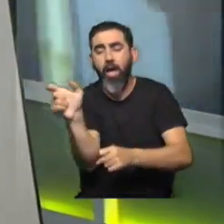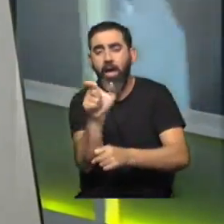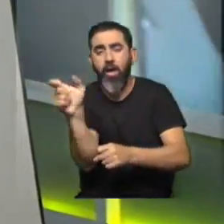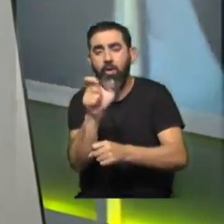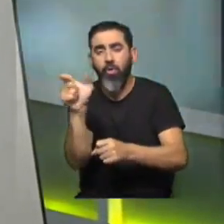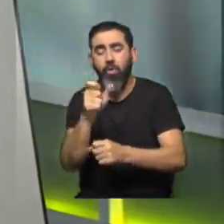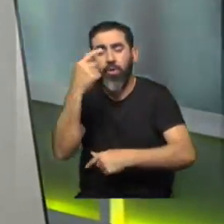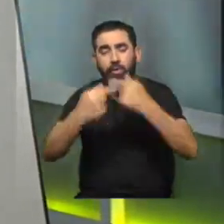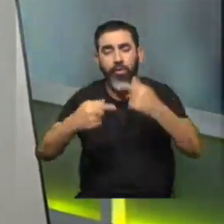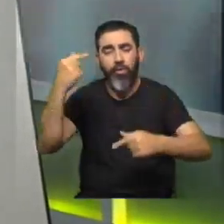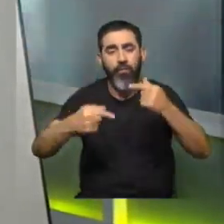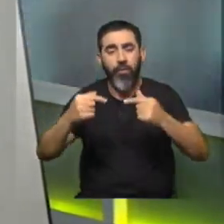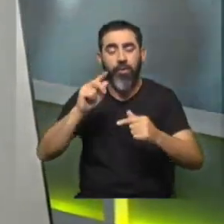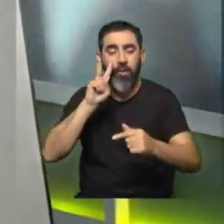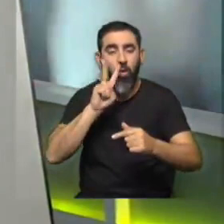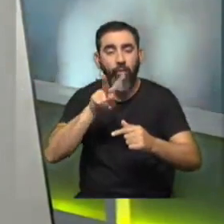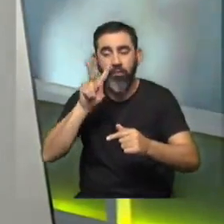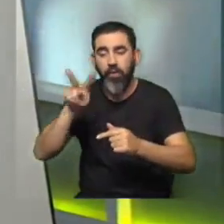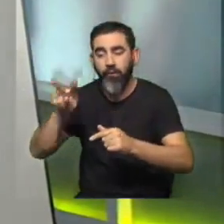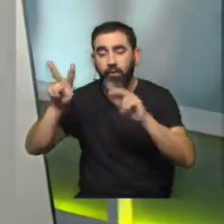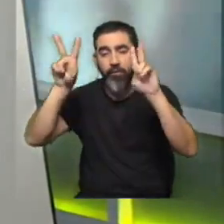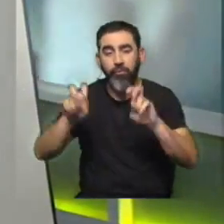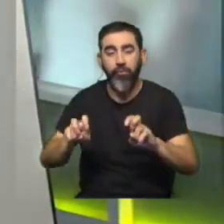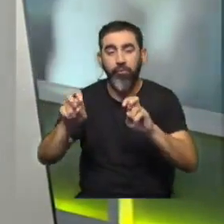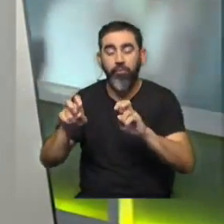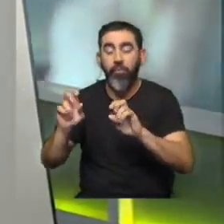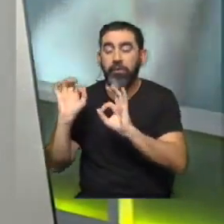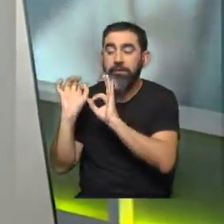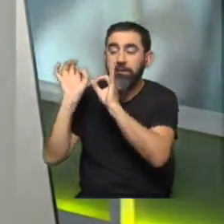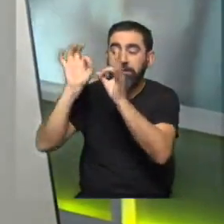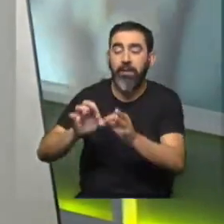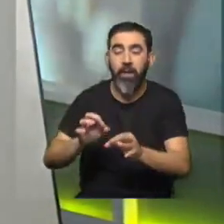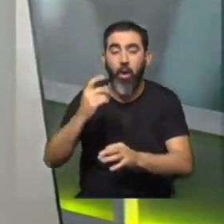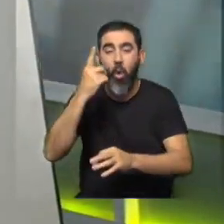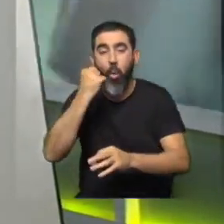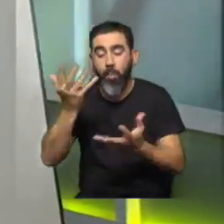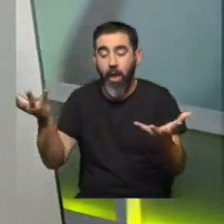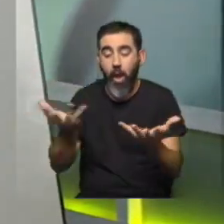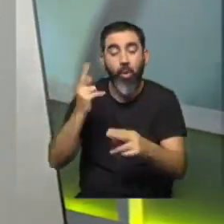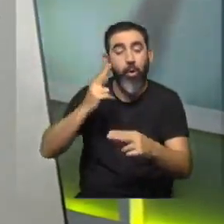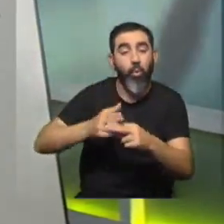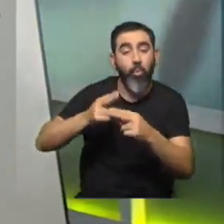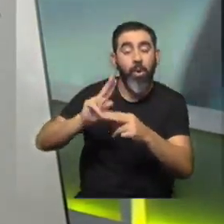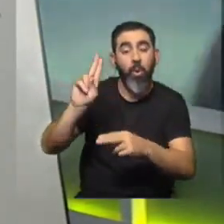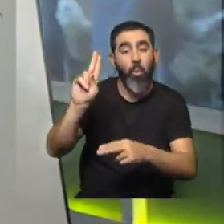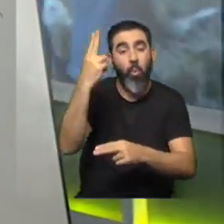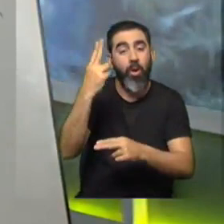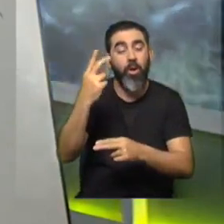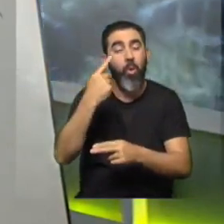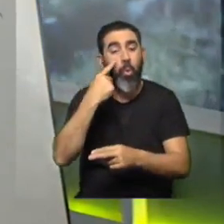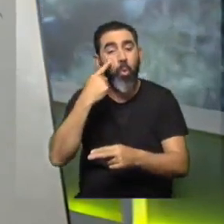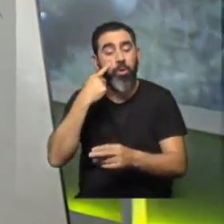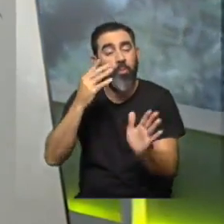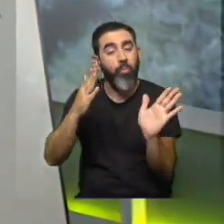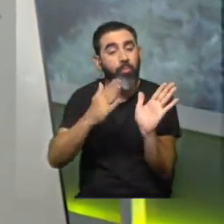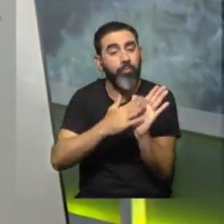entre las diversas apreciaciones sobre la llegada del Homo sapiens al territorio que hoy llamamos Uruguay. Vamos a conocer las pruebas